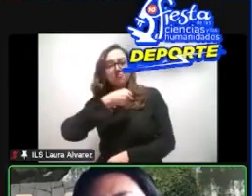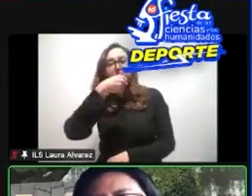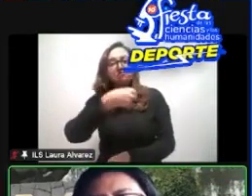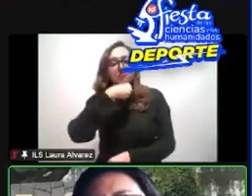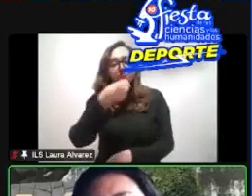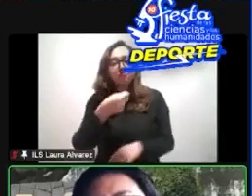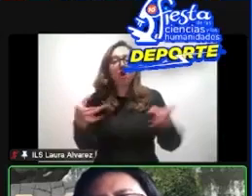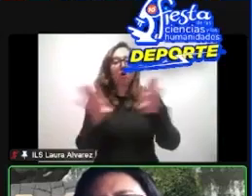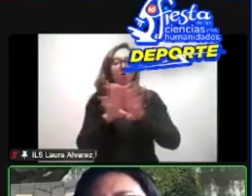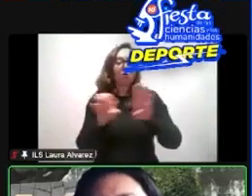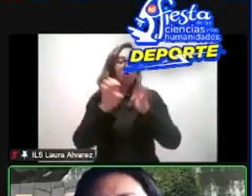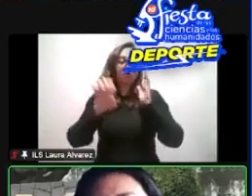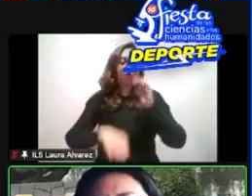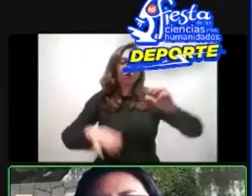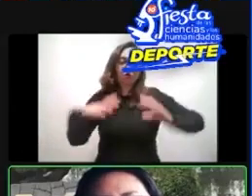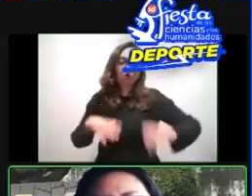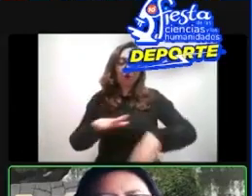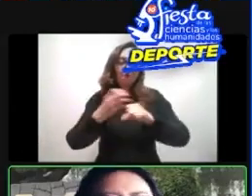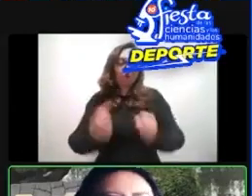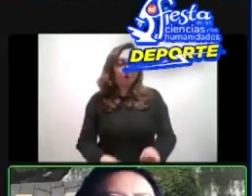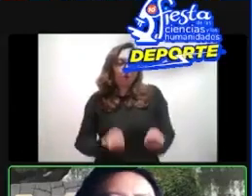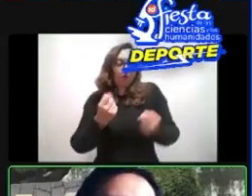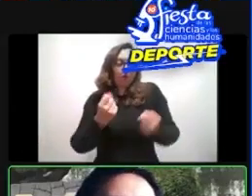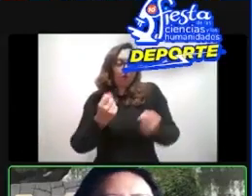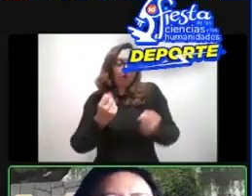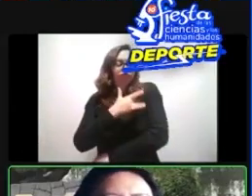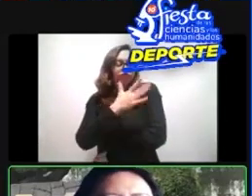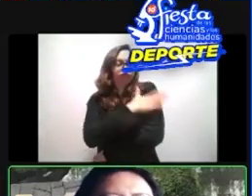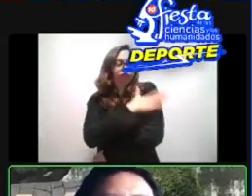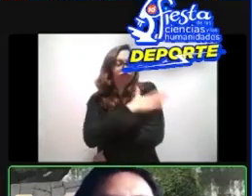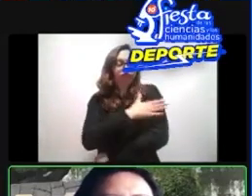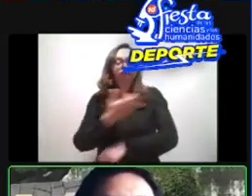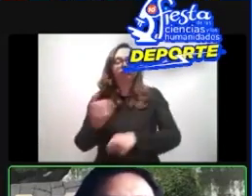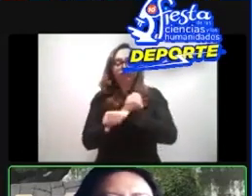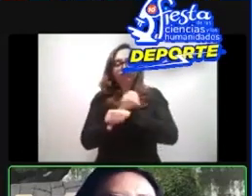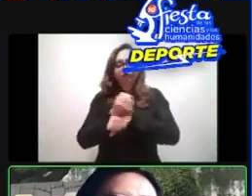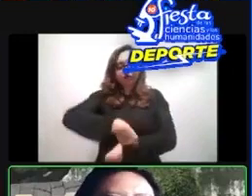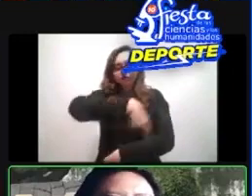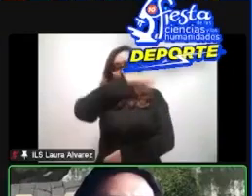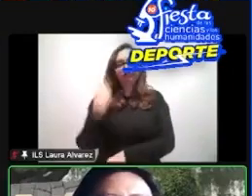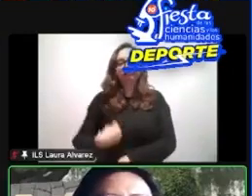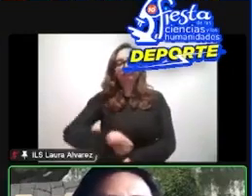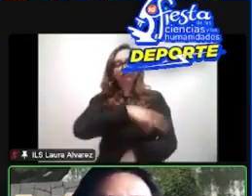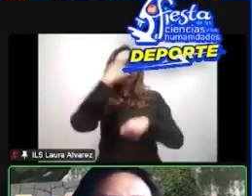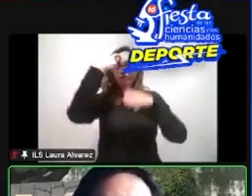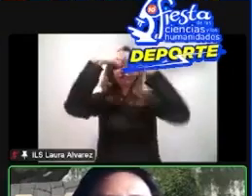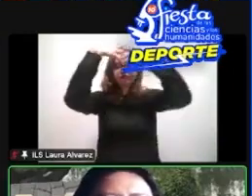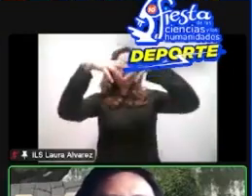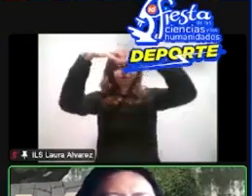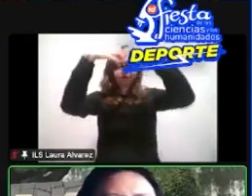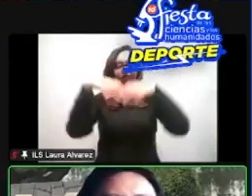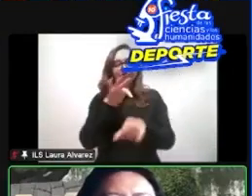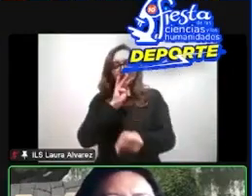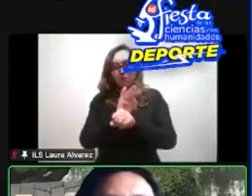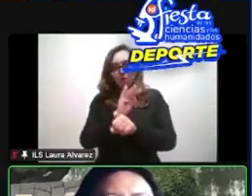la masa muscular, la salud cardiovascular, la función cerebral y el sistema inmune. En esta ocasión, como estamos señalando, nos vamos